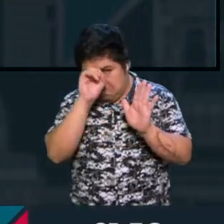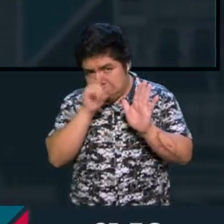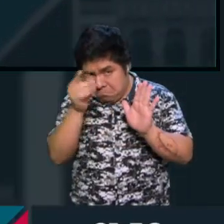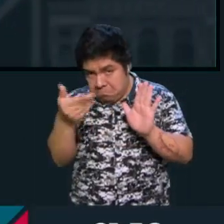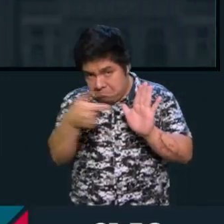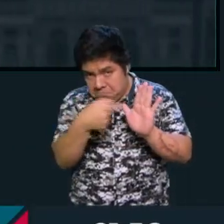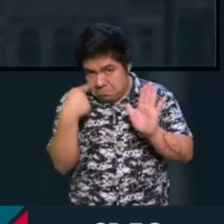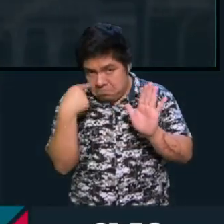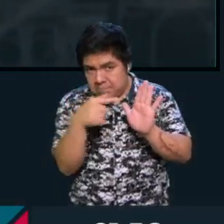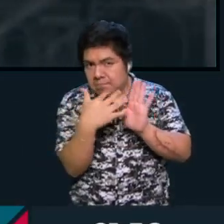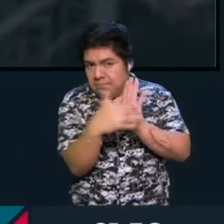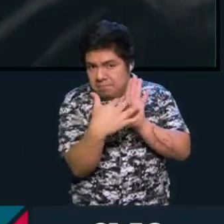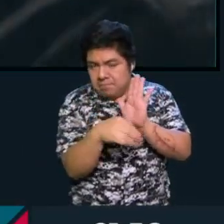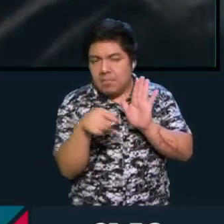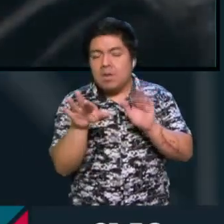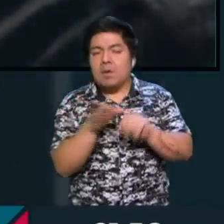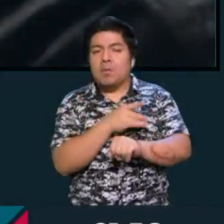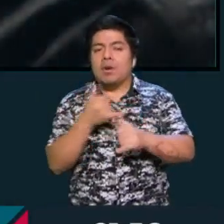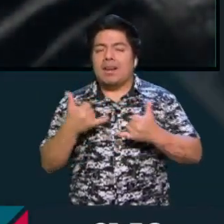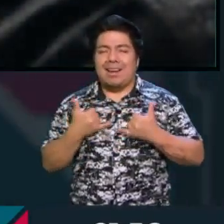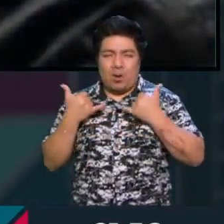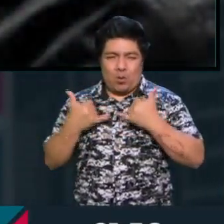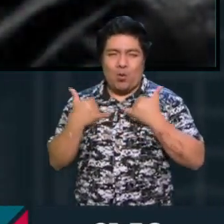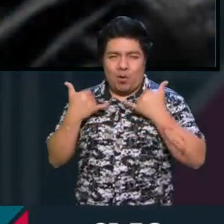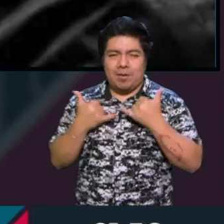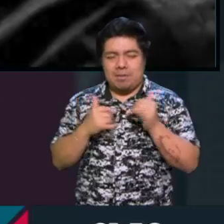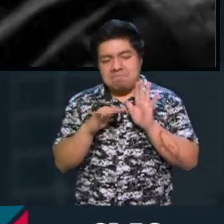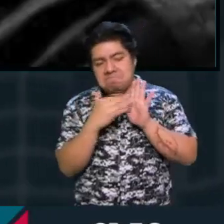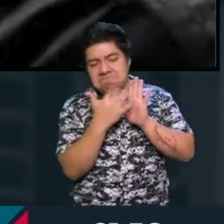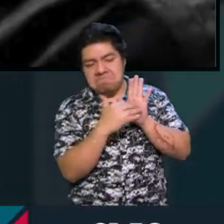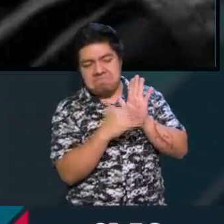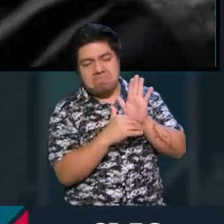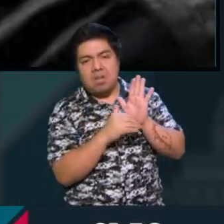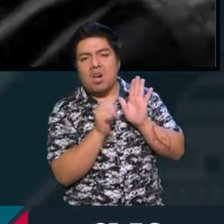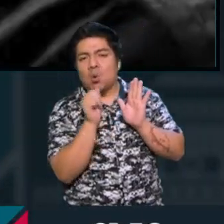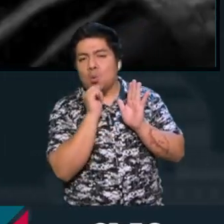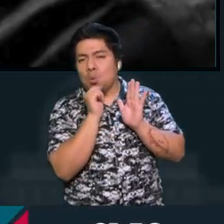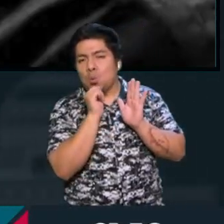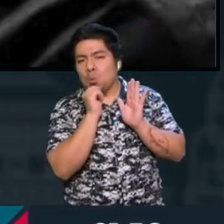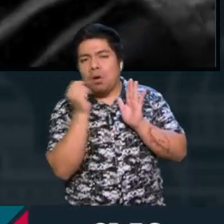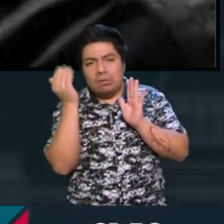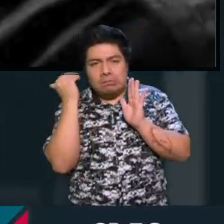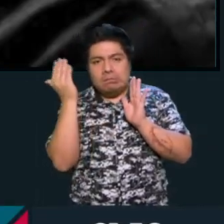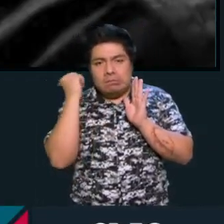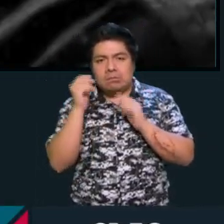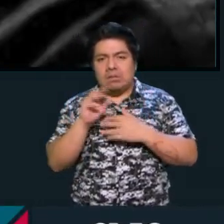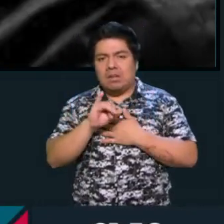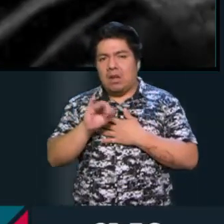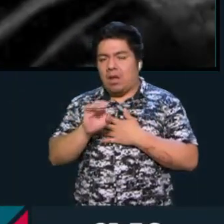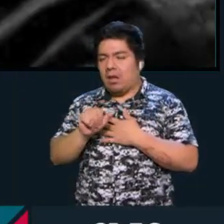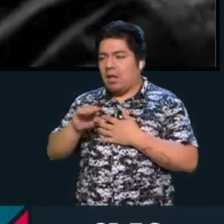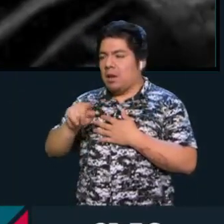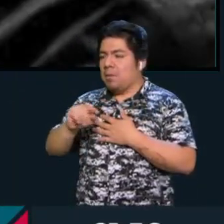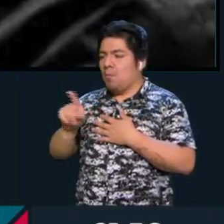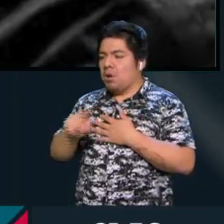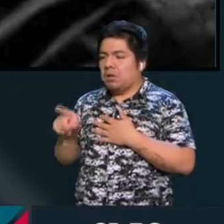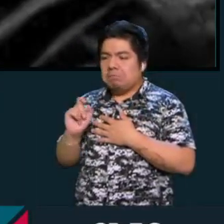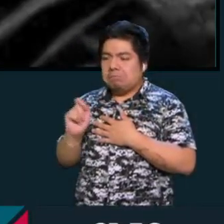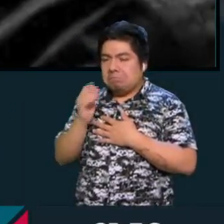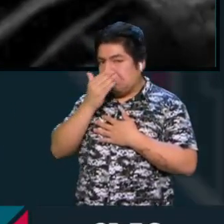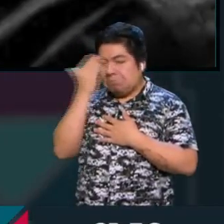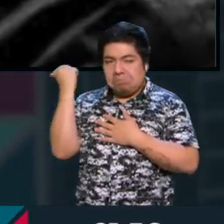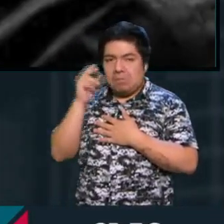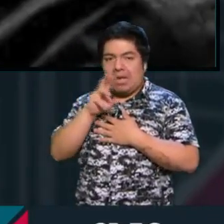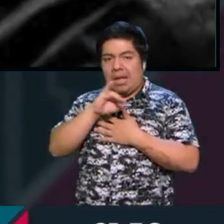además quizá ya los jóvenes lectores pues no tengan la referencia de lo que fue Joaquín Mortiz Editores, ¿no?